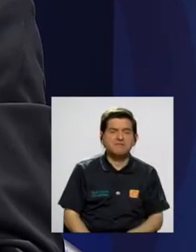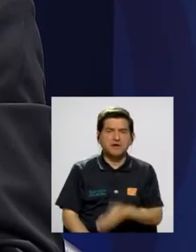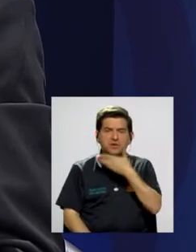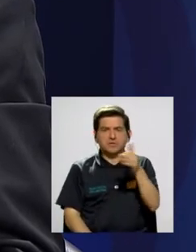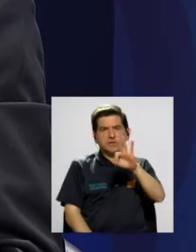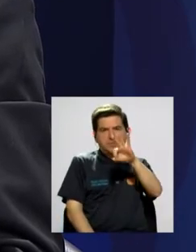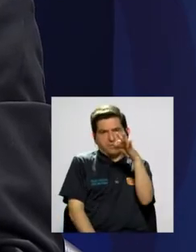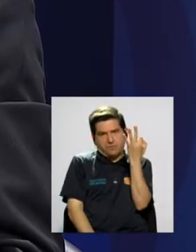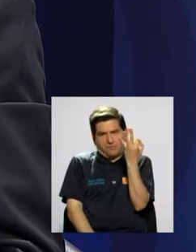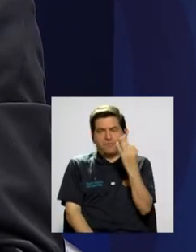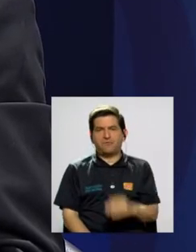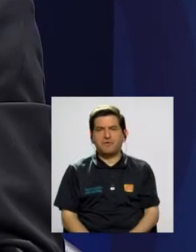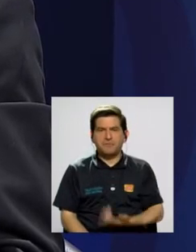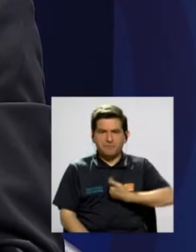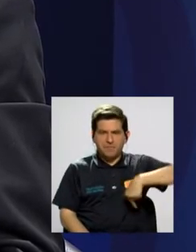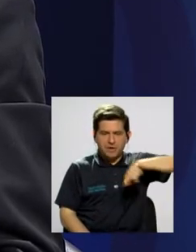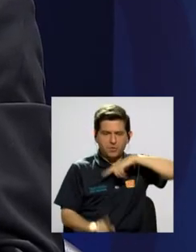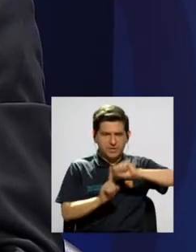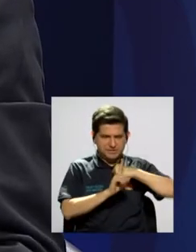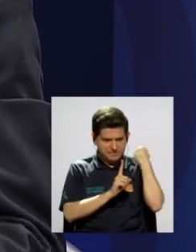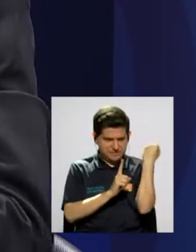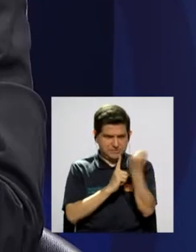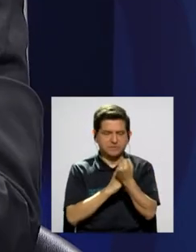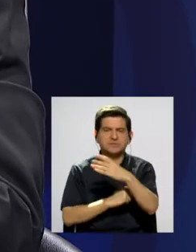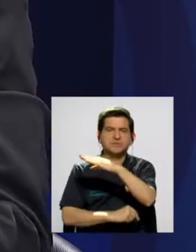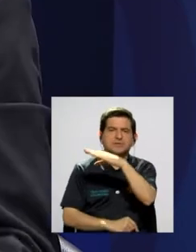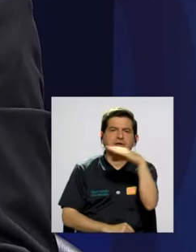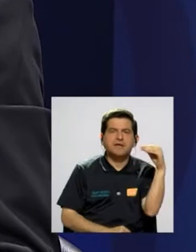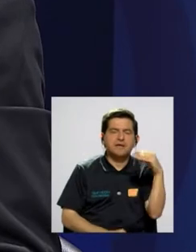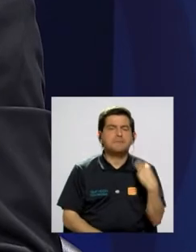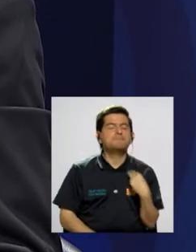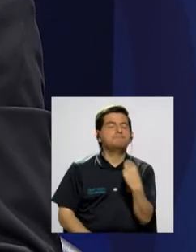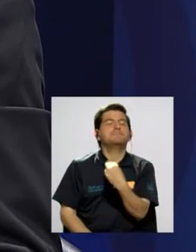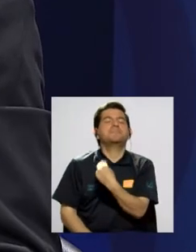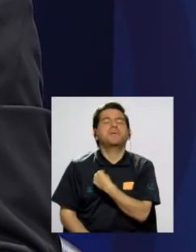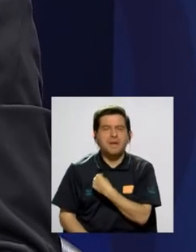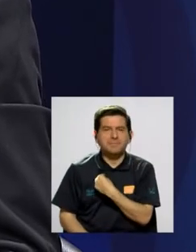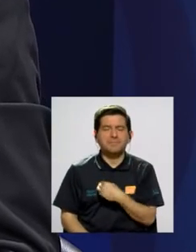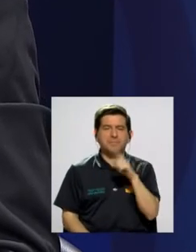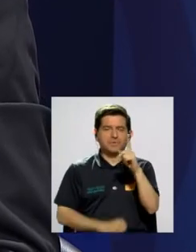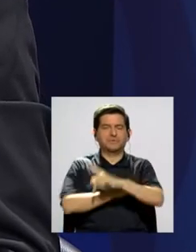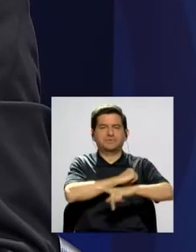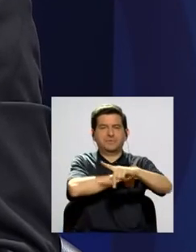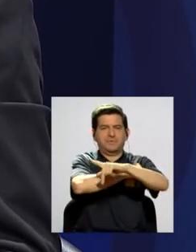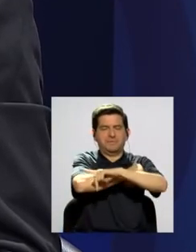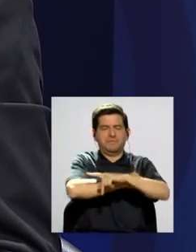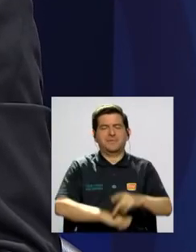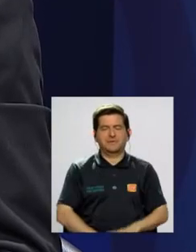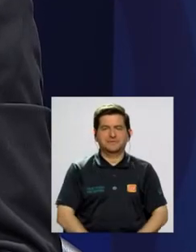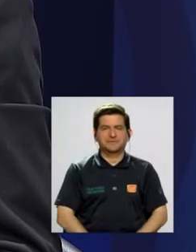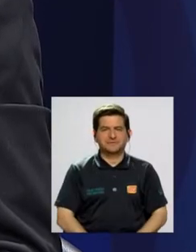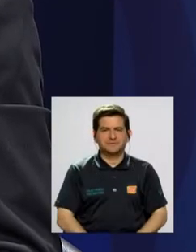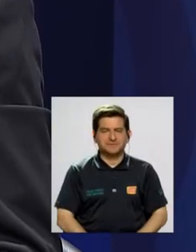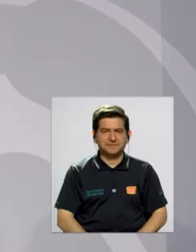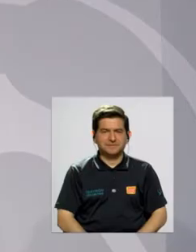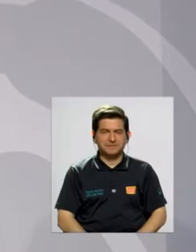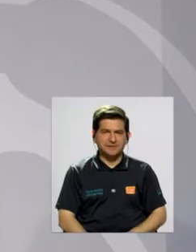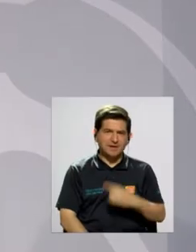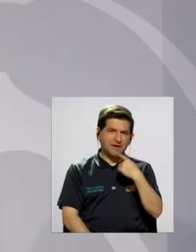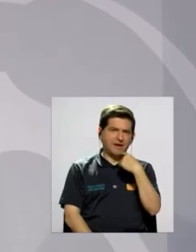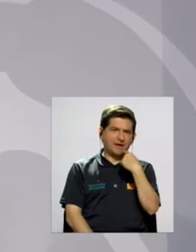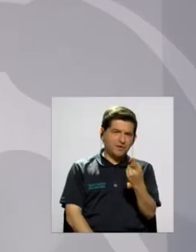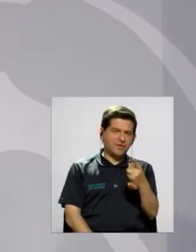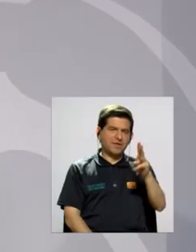manera como sociedad y como integrantes de una república. Y en ese ABC de lo que